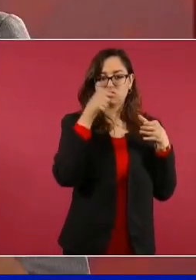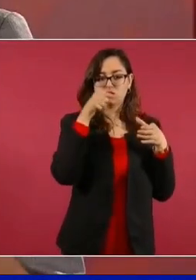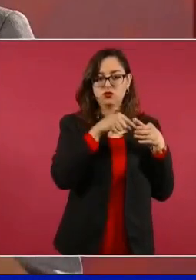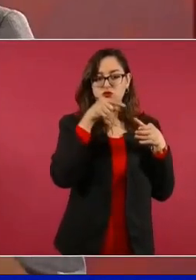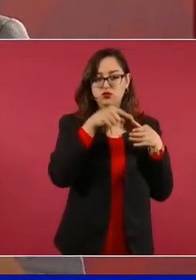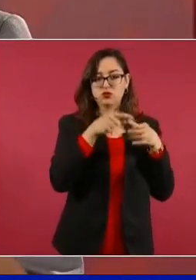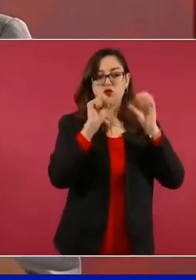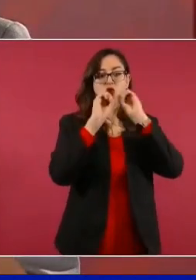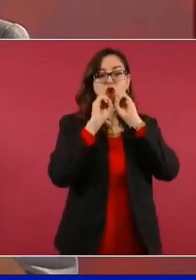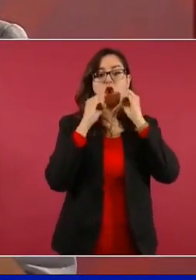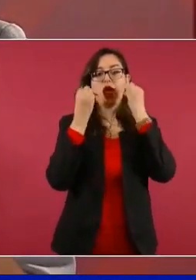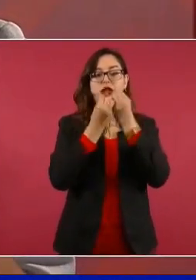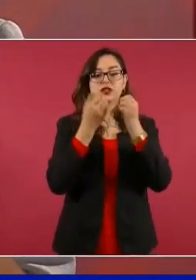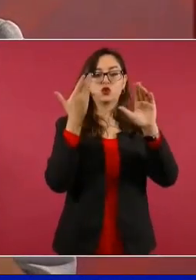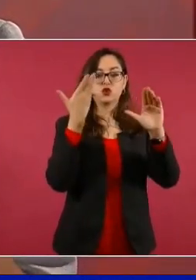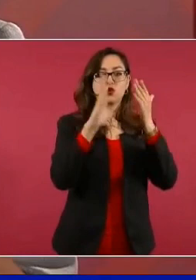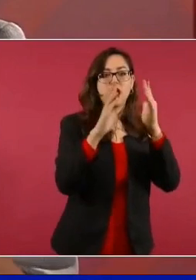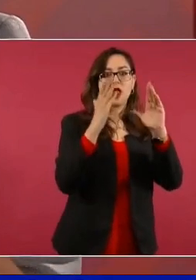corporaciones mundiales,